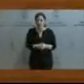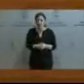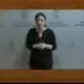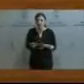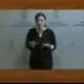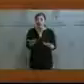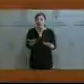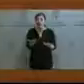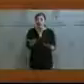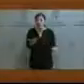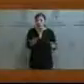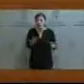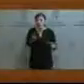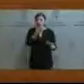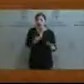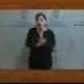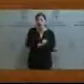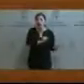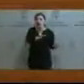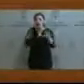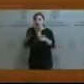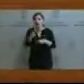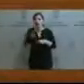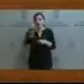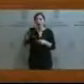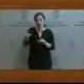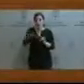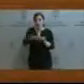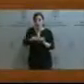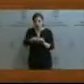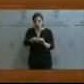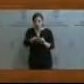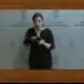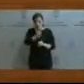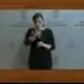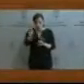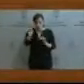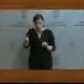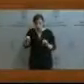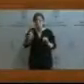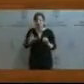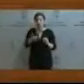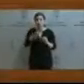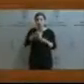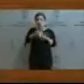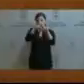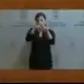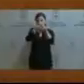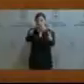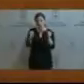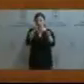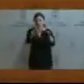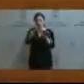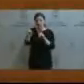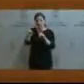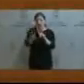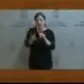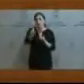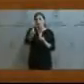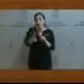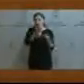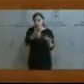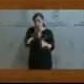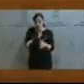puesto en liza para el traslado 200 plazas, números redondos, en hospitalizada y 70 en primaria aproximadamente, ya le